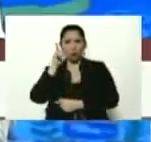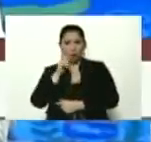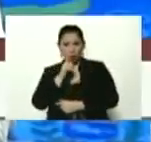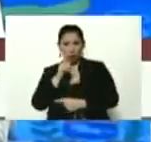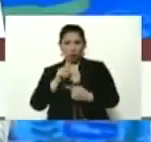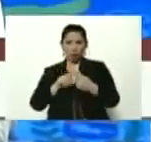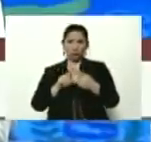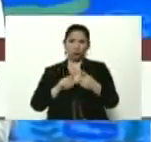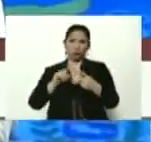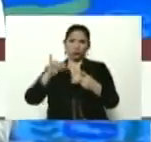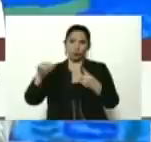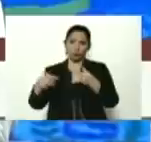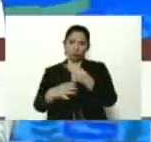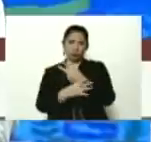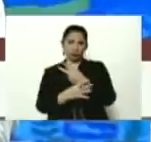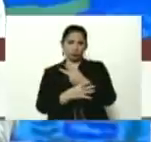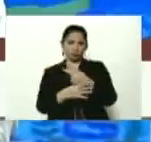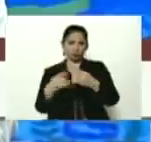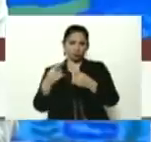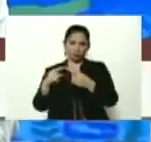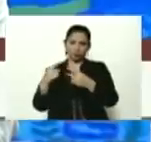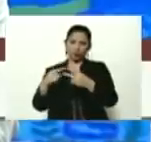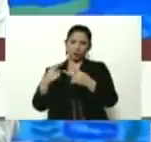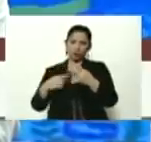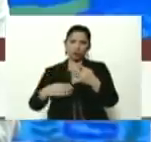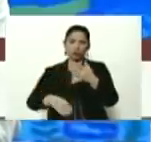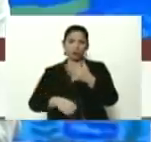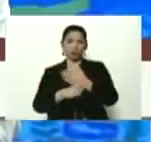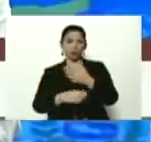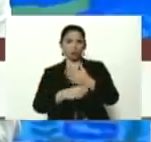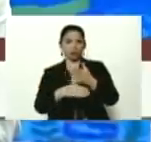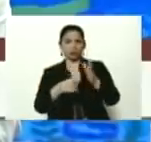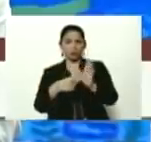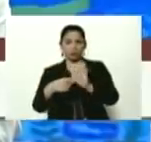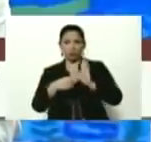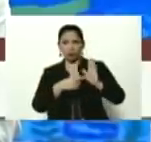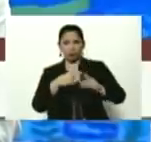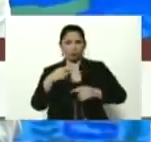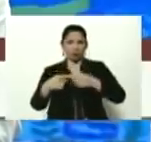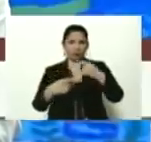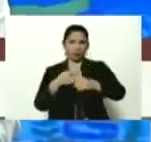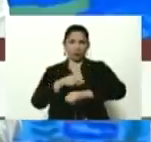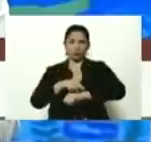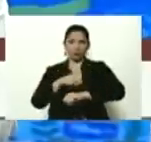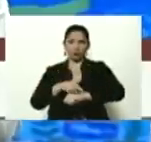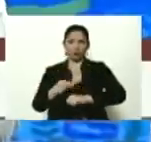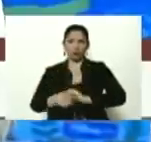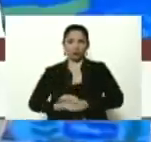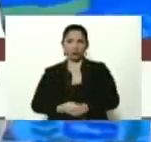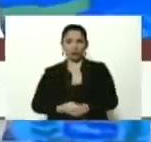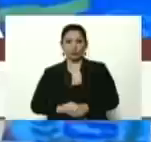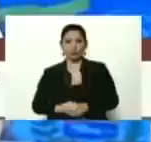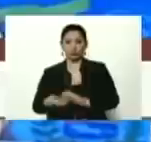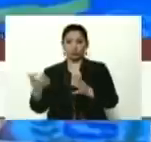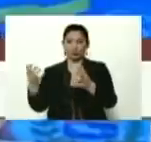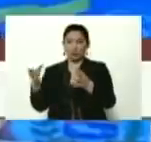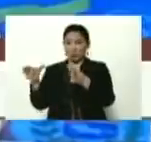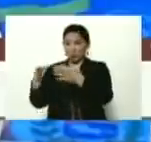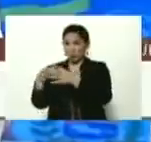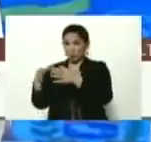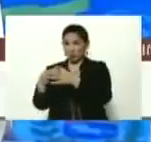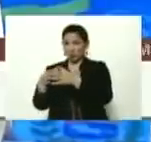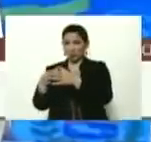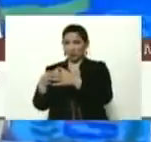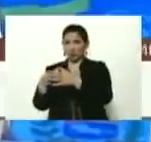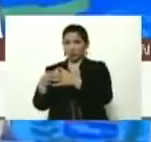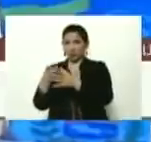Juan Guaidó y otros que vamos a demostrar en los próximos minutos. Es una corporación criminal